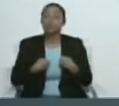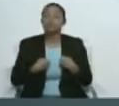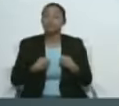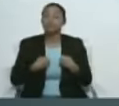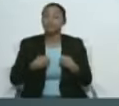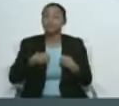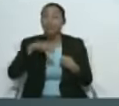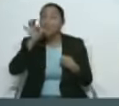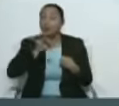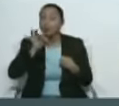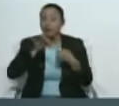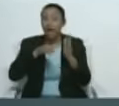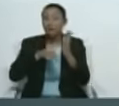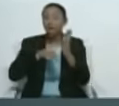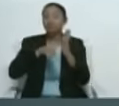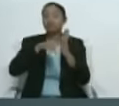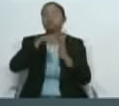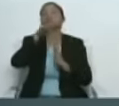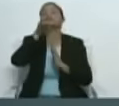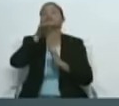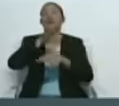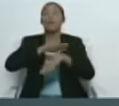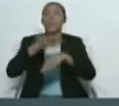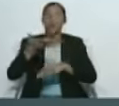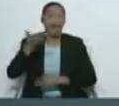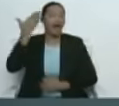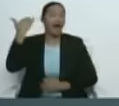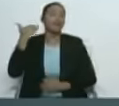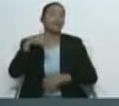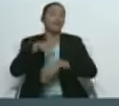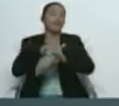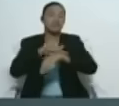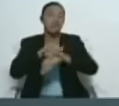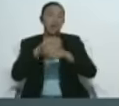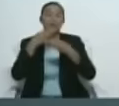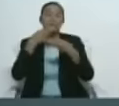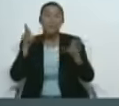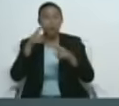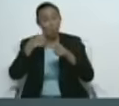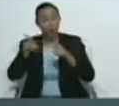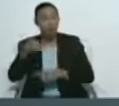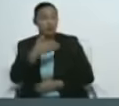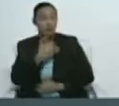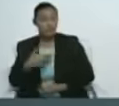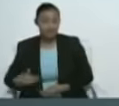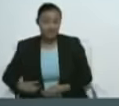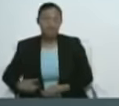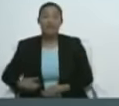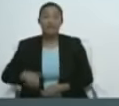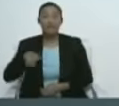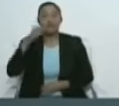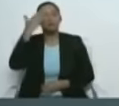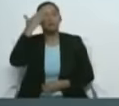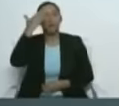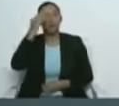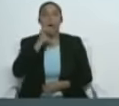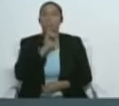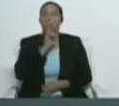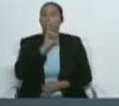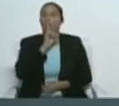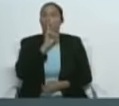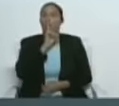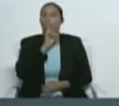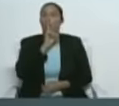peor por la inacción del Ministerio Público de la época Durante los meses de